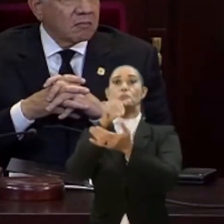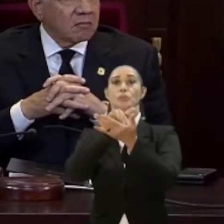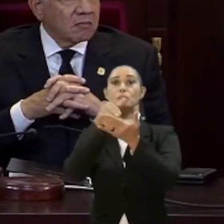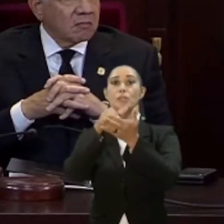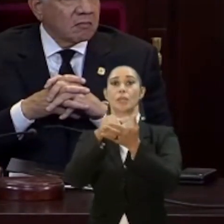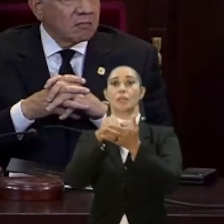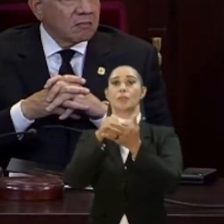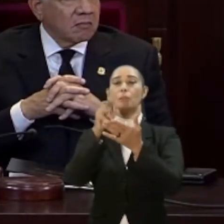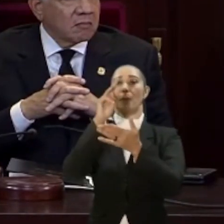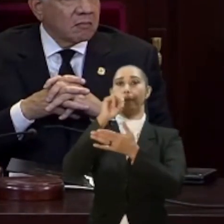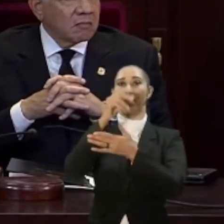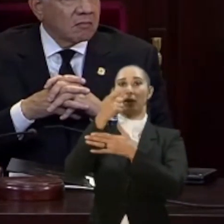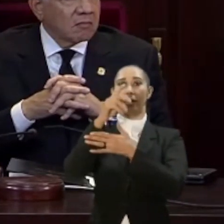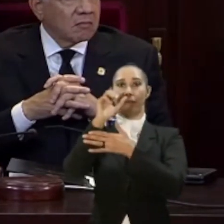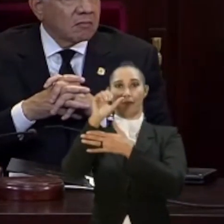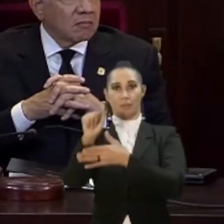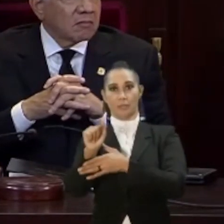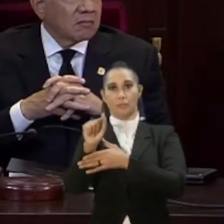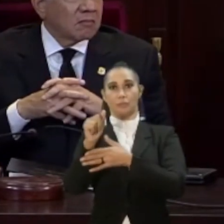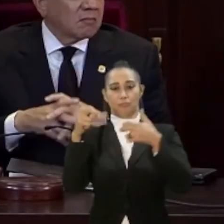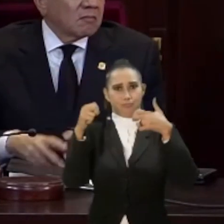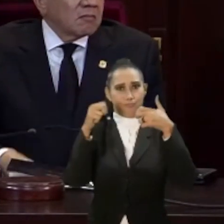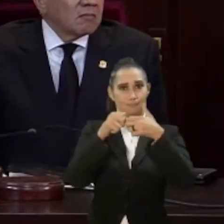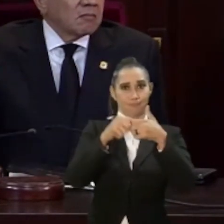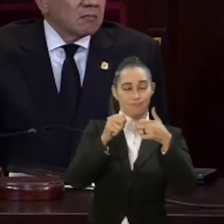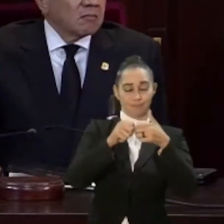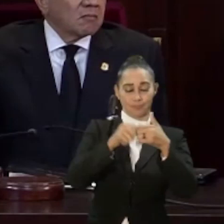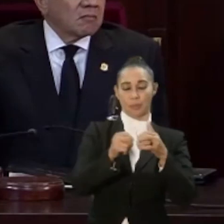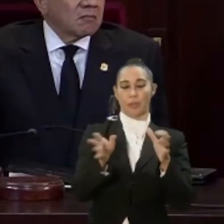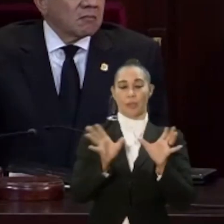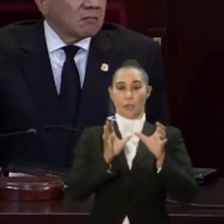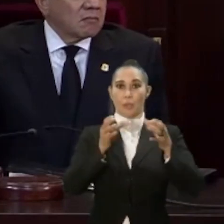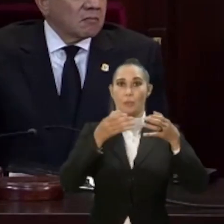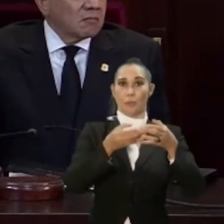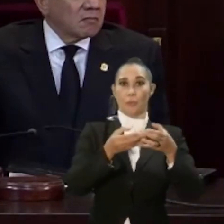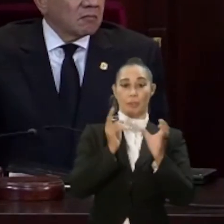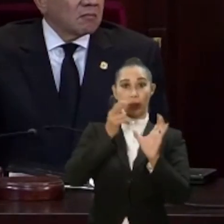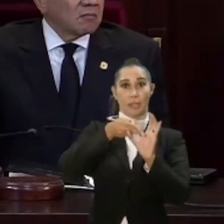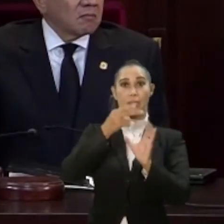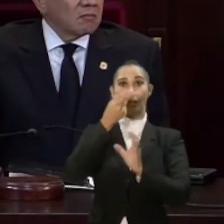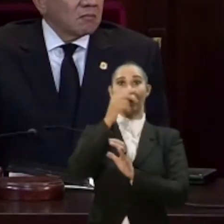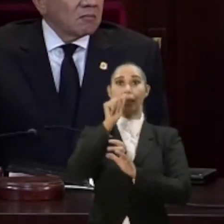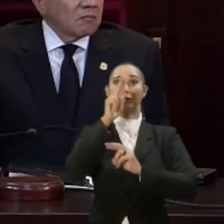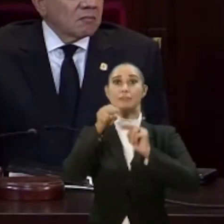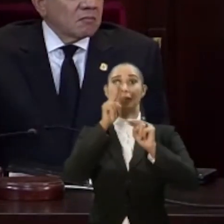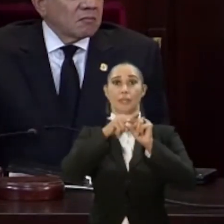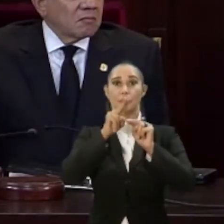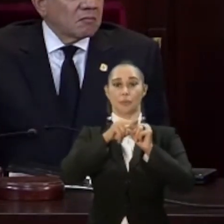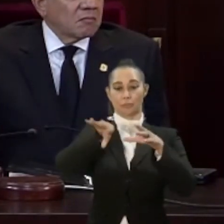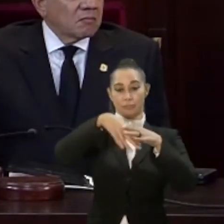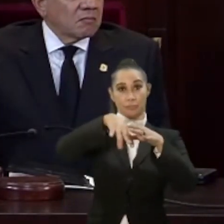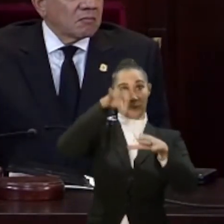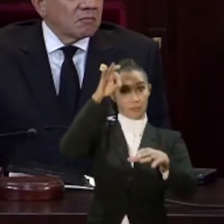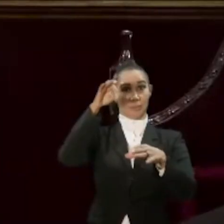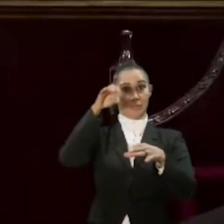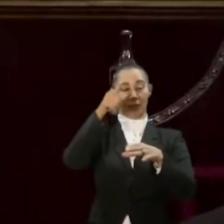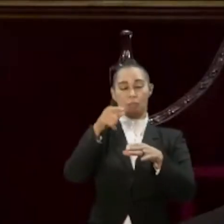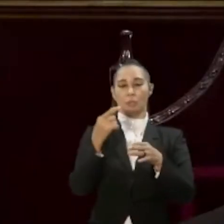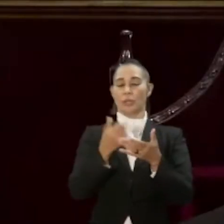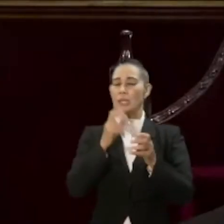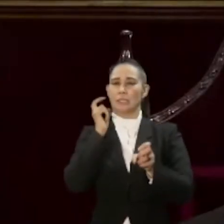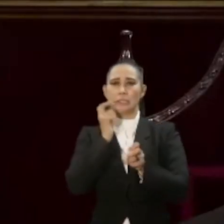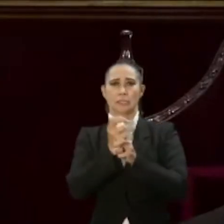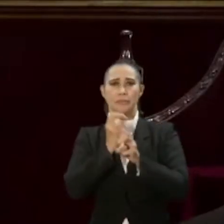Montecristi, junto a una moderna terminal de recepción y almacenamiento de gas natural. Licitación que, a pesar de las severas restricciones